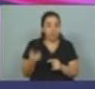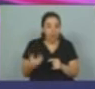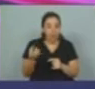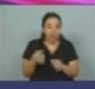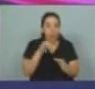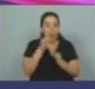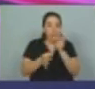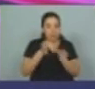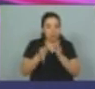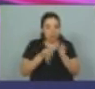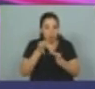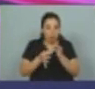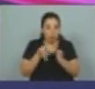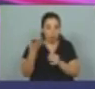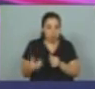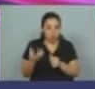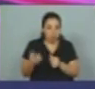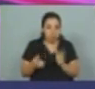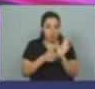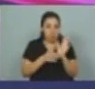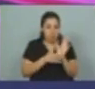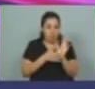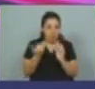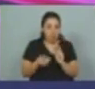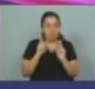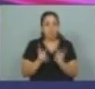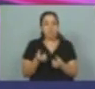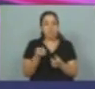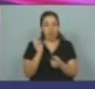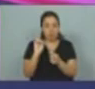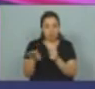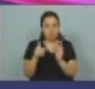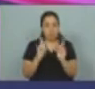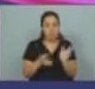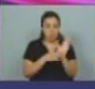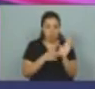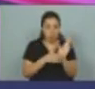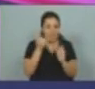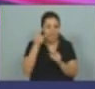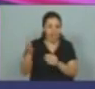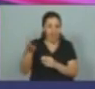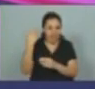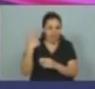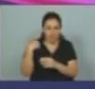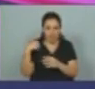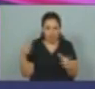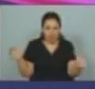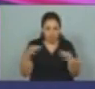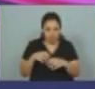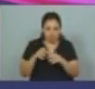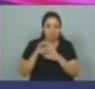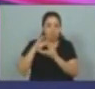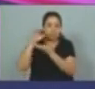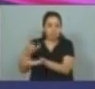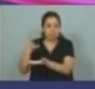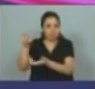tan torpes son. Tengo diálogos grabados, tengo mensajes de texto, tengo todo que ya estaba en el juzgado, en aquel momento de menores. Ahora